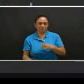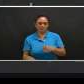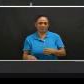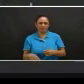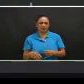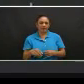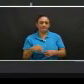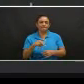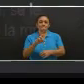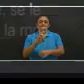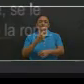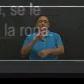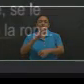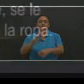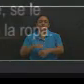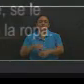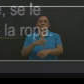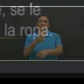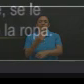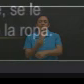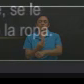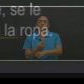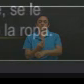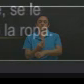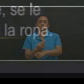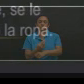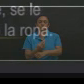Marcos capítulo número 5 y verso número 27.